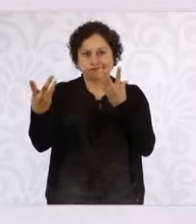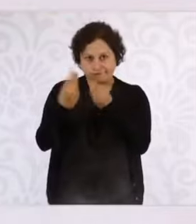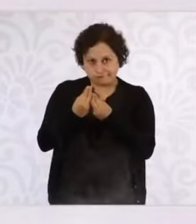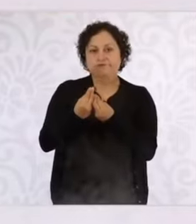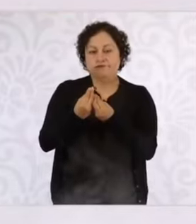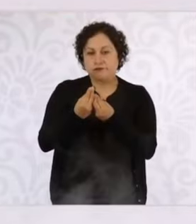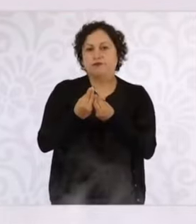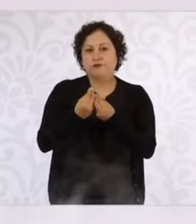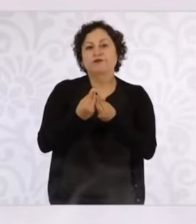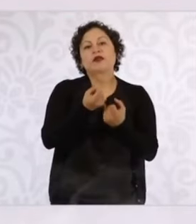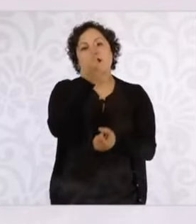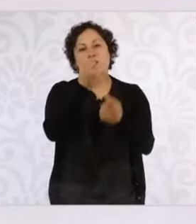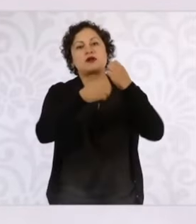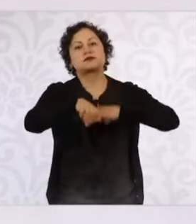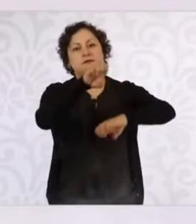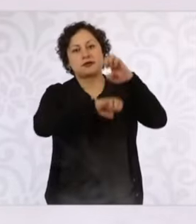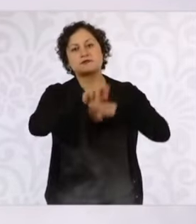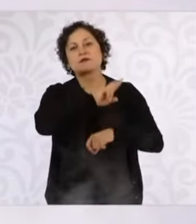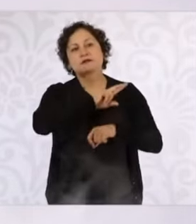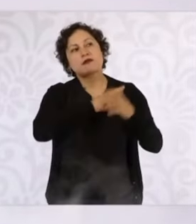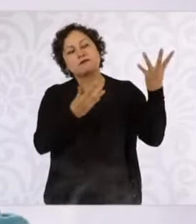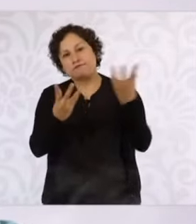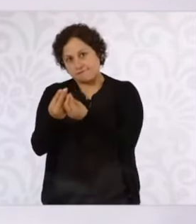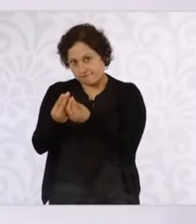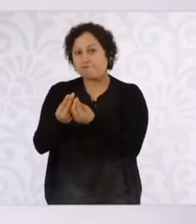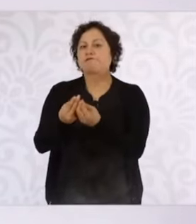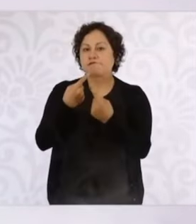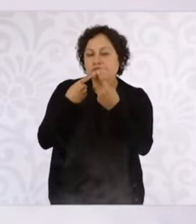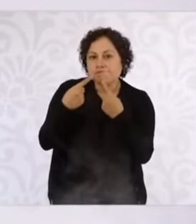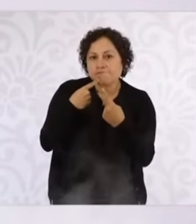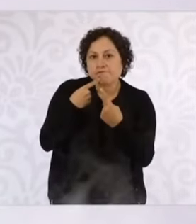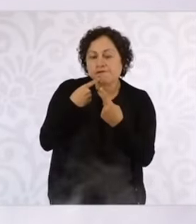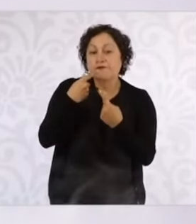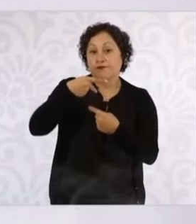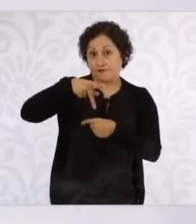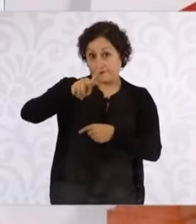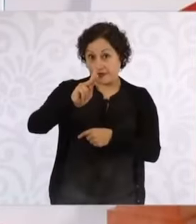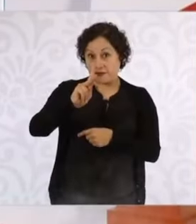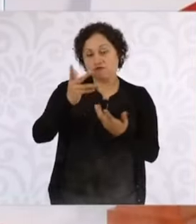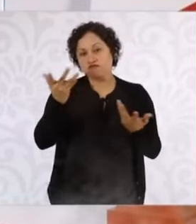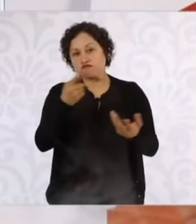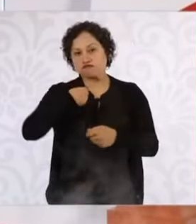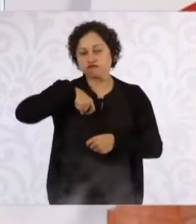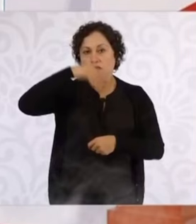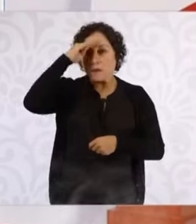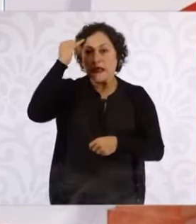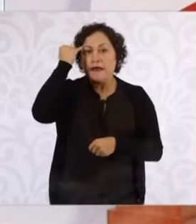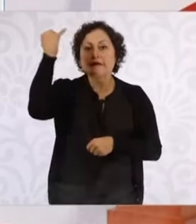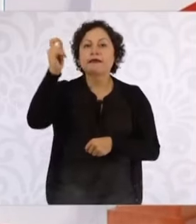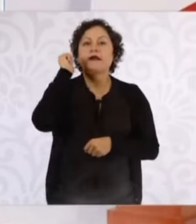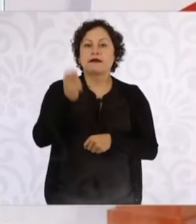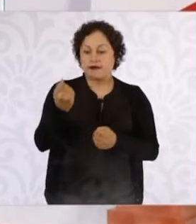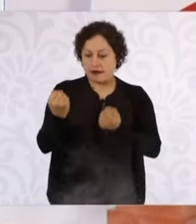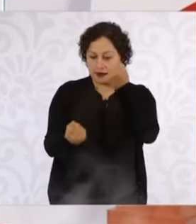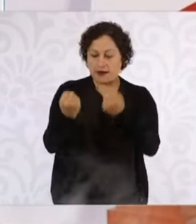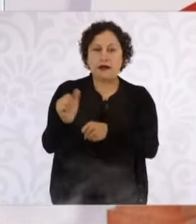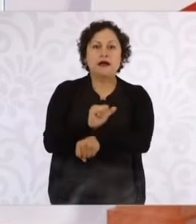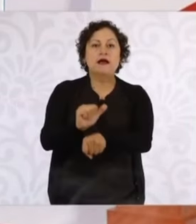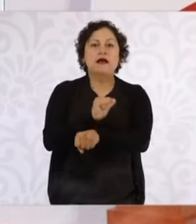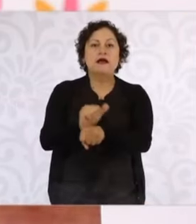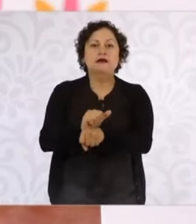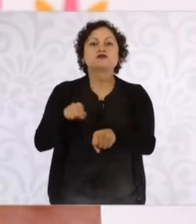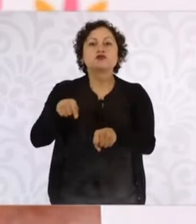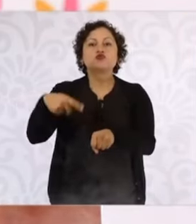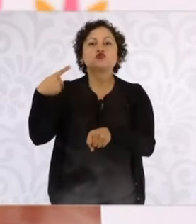y también con algunas empresas privadas. Pero la idea es que la patente de ese vehículo o de partes del vehículo pueda salir pues de